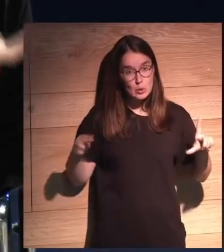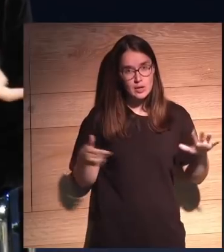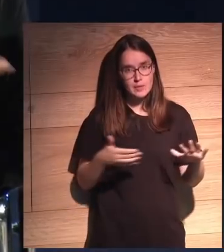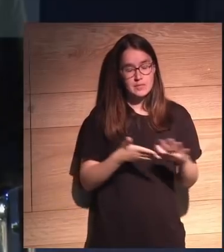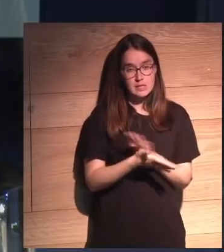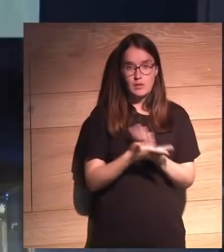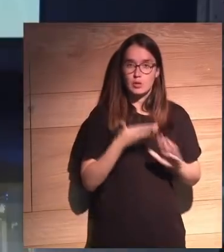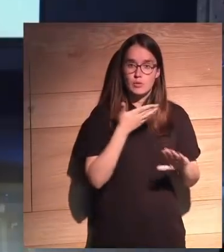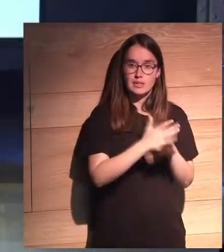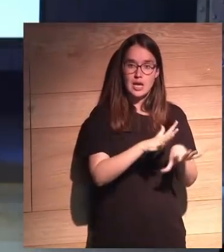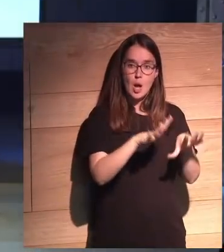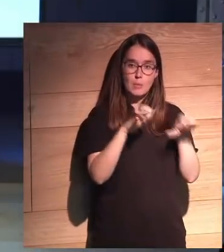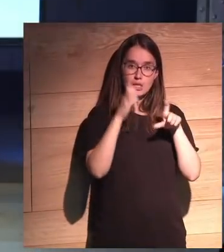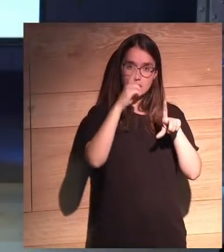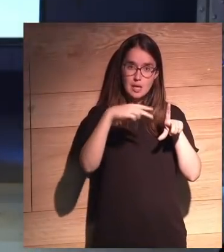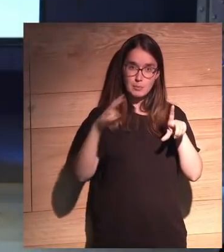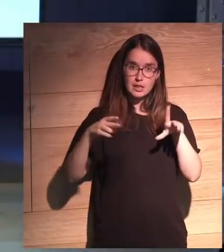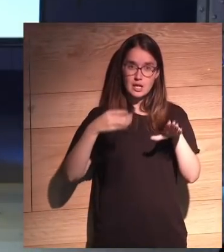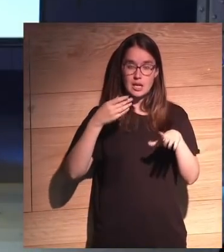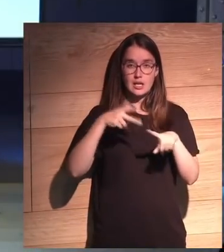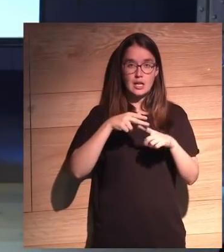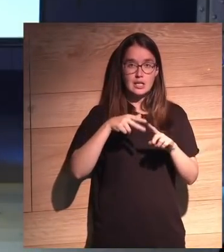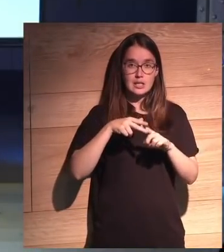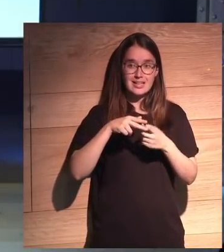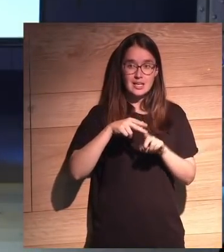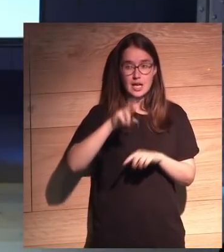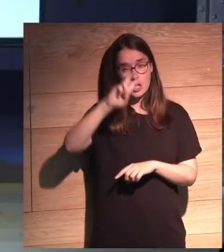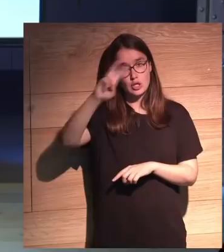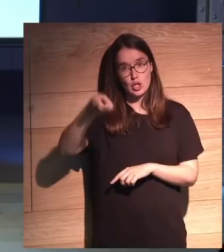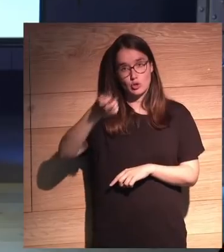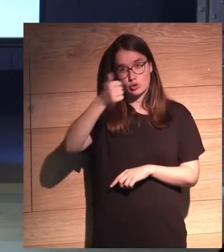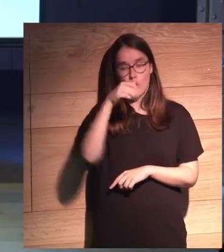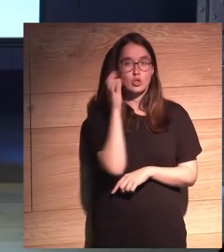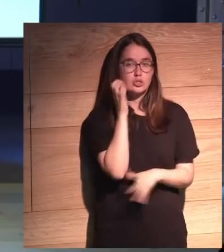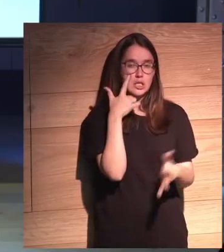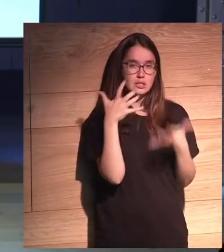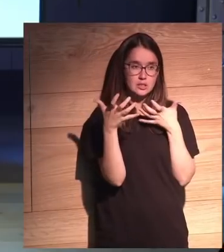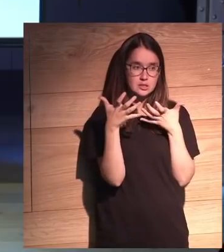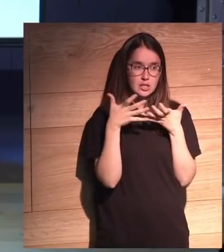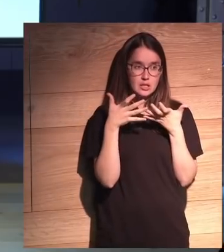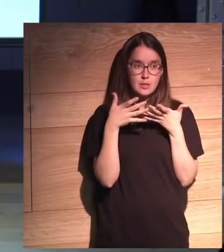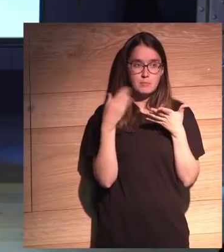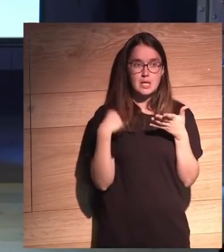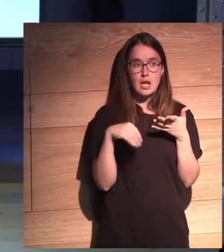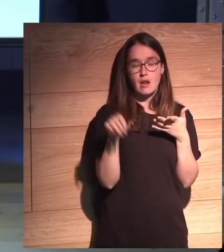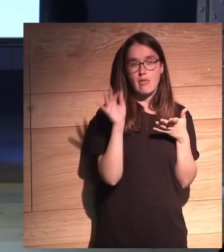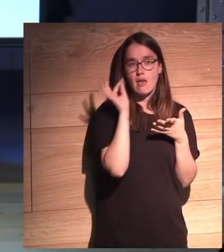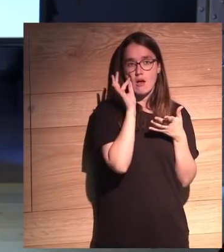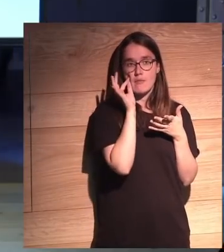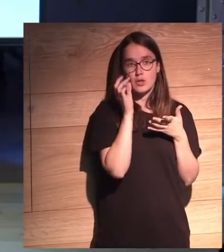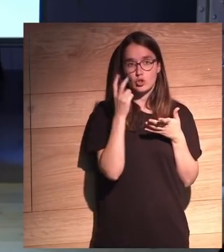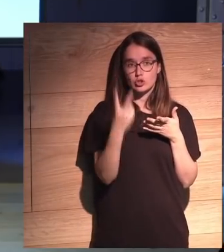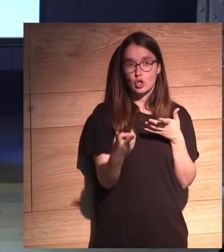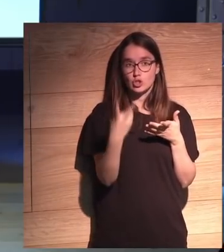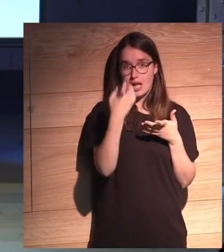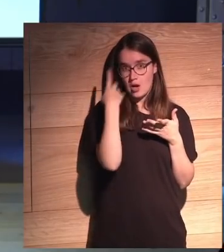decir, tú aprendías a pintar en el taller de otro o de otra artista. Mirad, ella se representa con